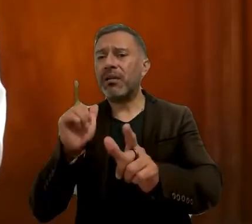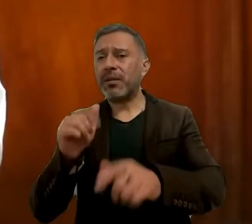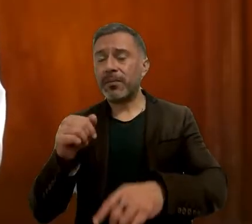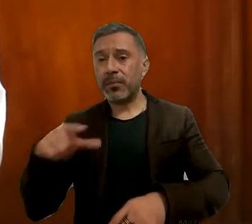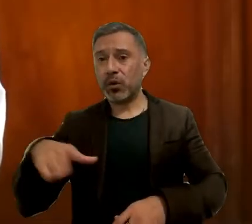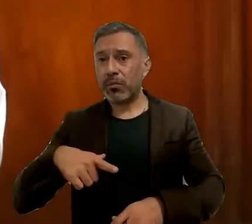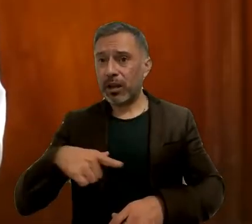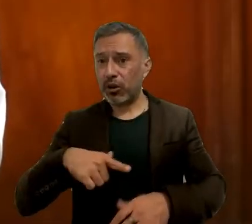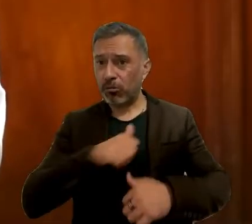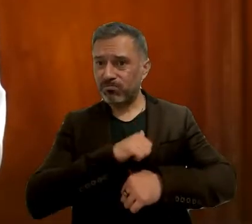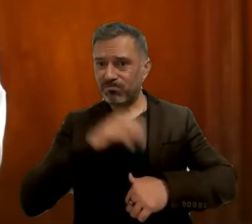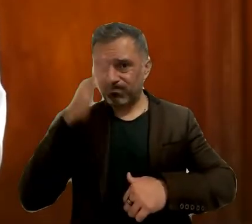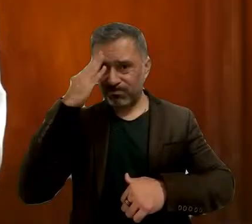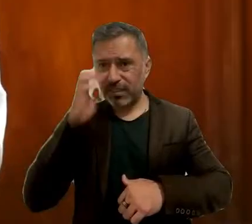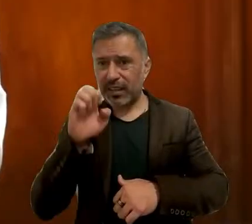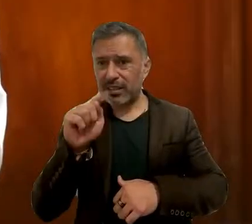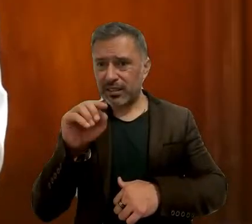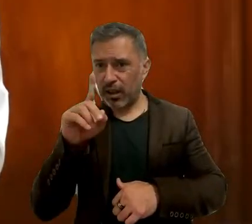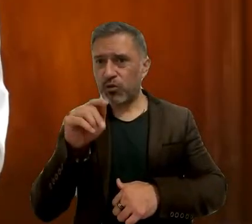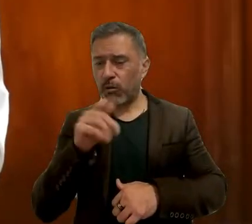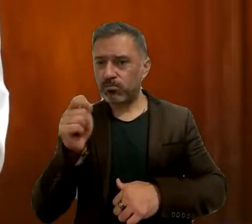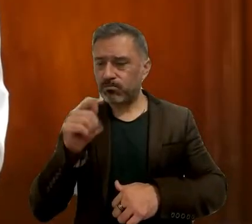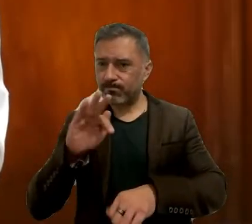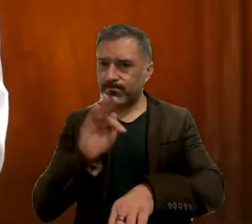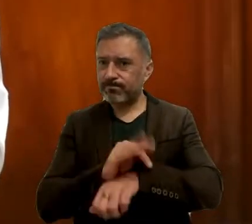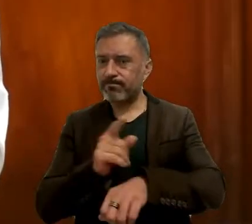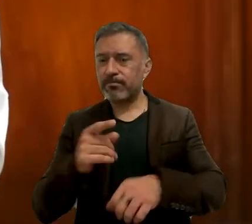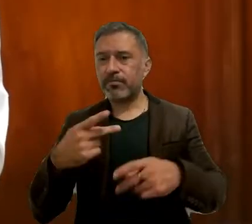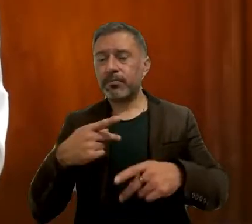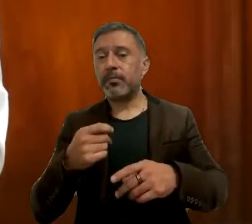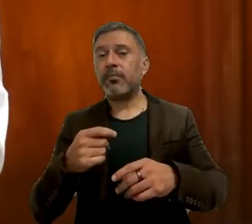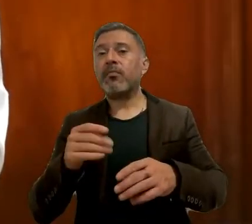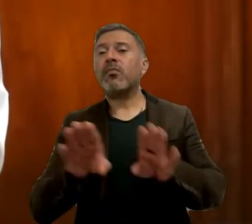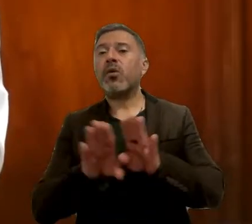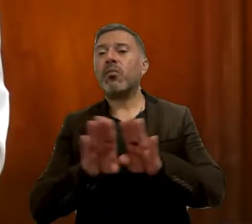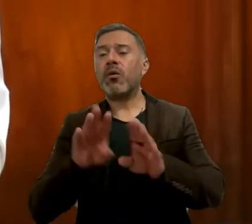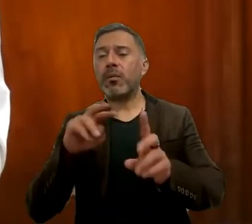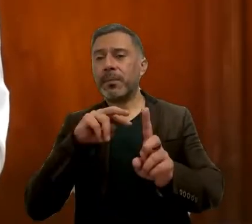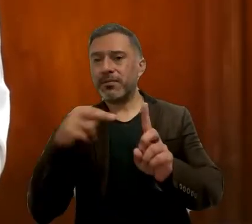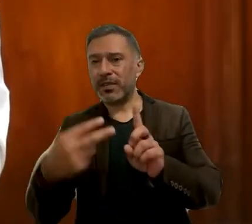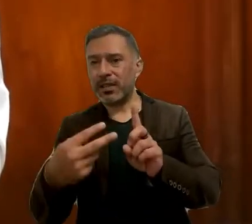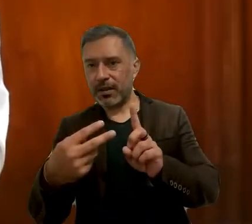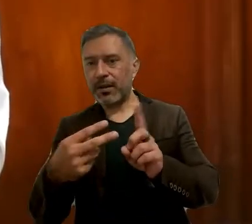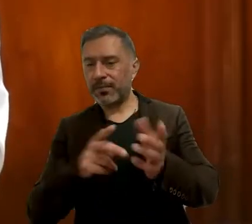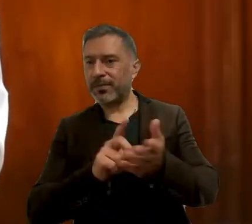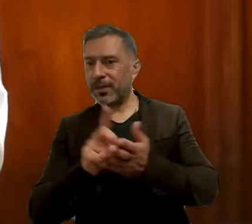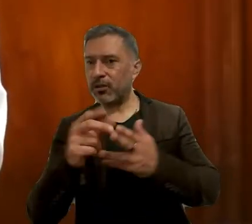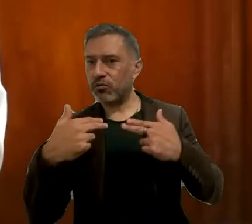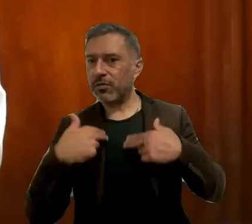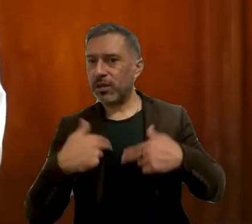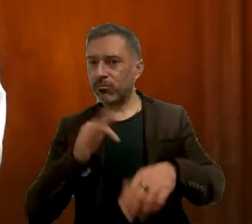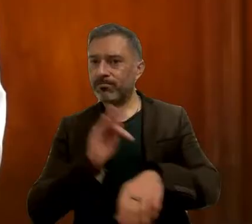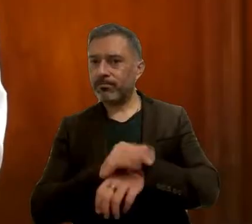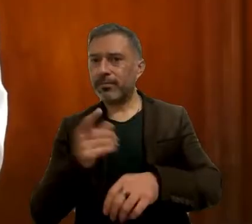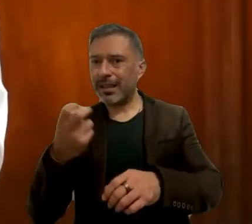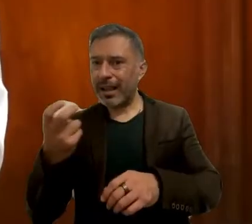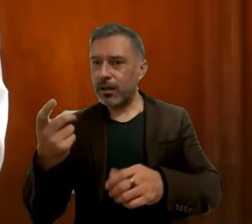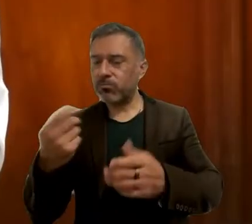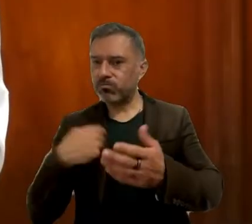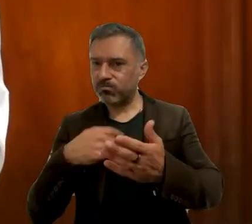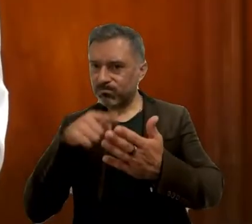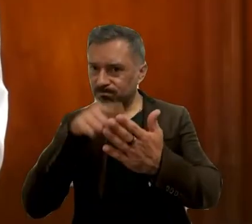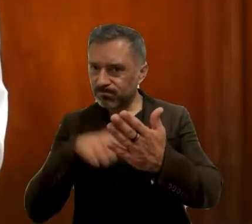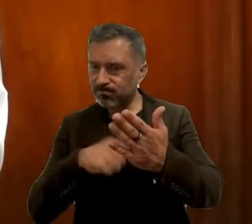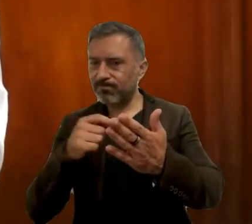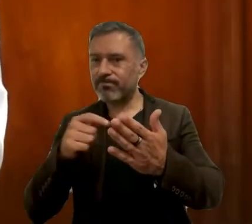como garante de los derechos de las personas menores de edad, desde una perspectiva humanista, que ésta reforme y reafirme